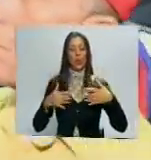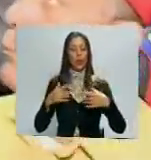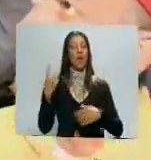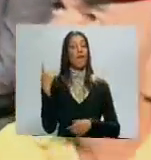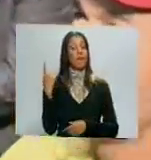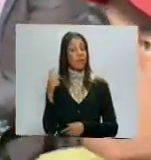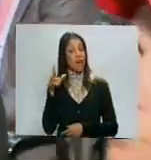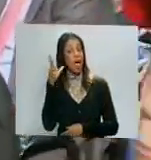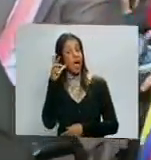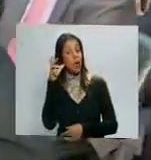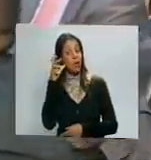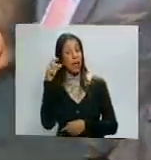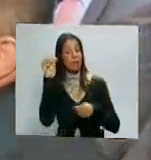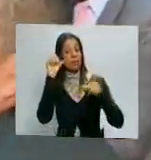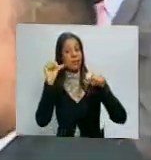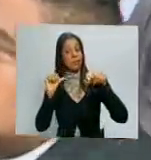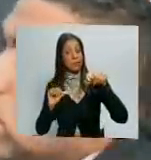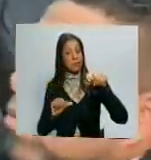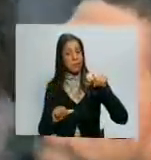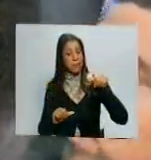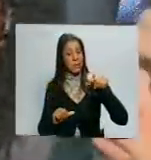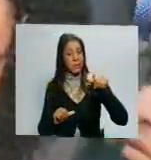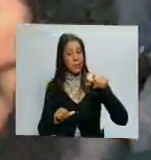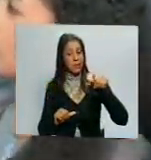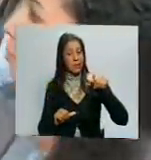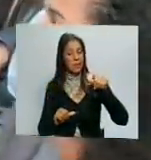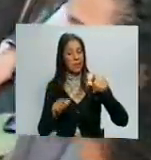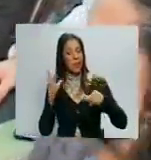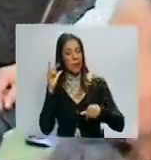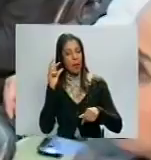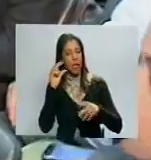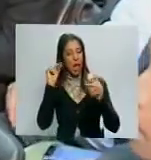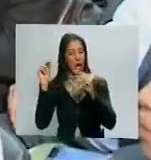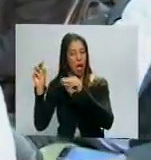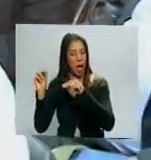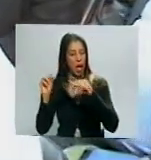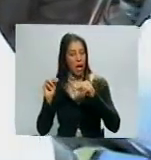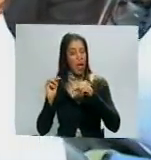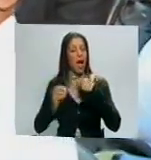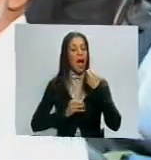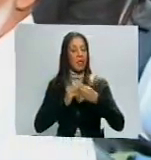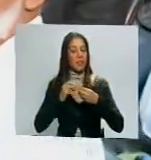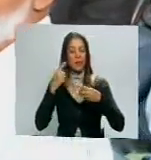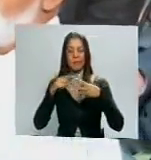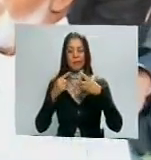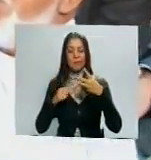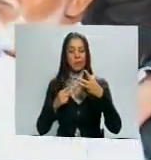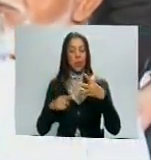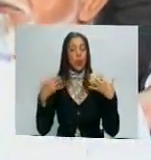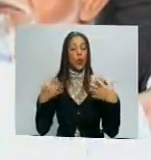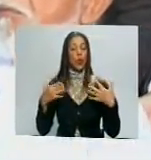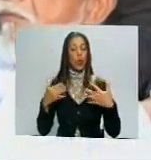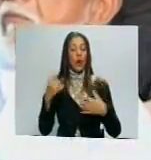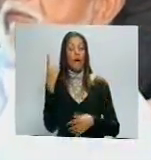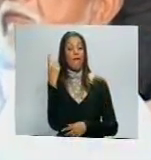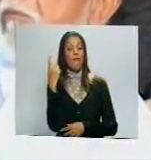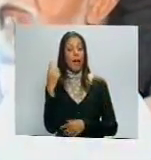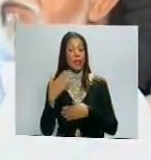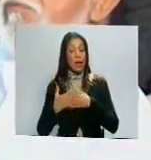también. Es mucho lo que se ha dicho, es mucho lo que se ha hecho, falta mucho por